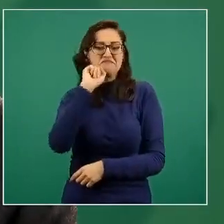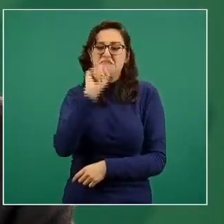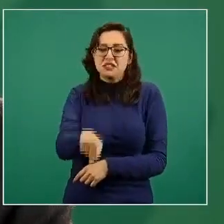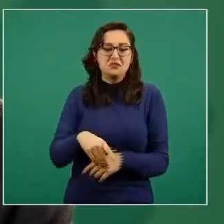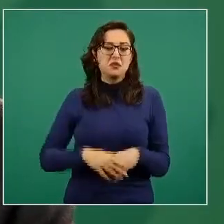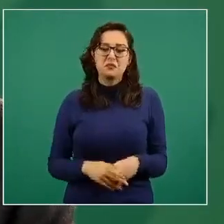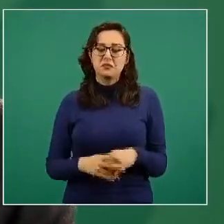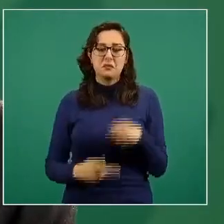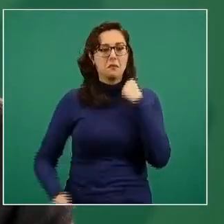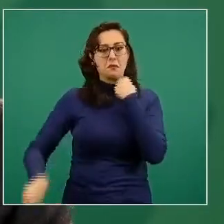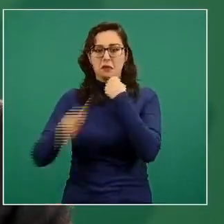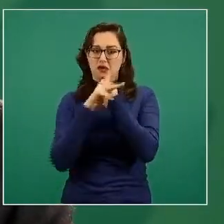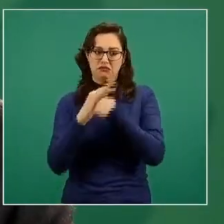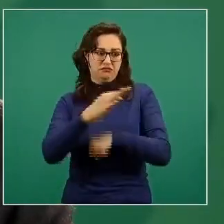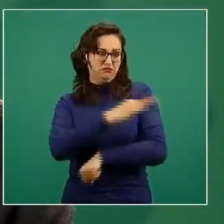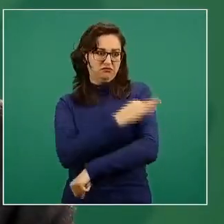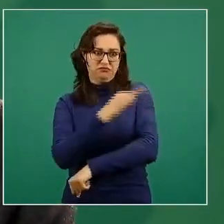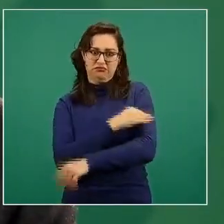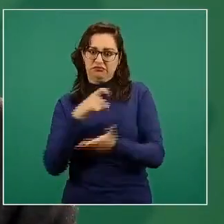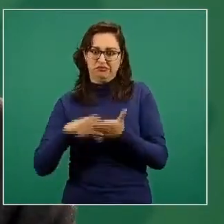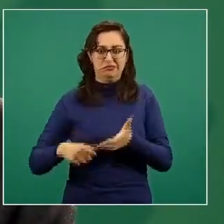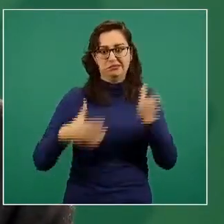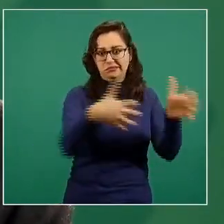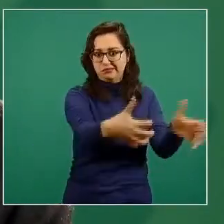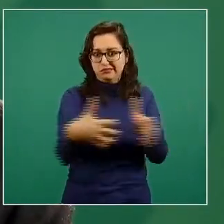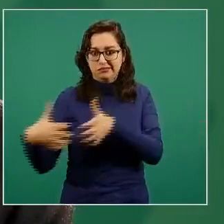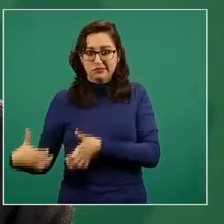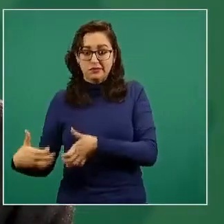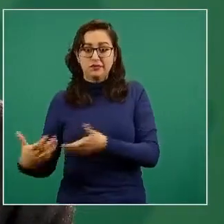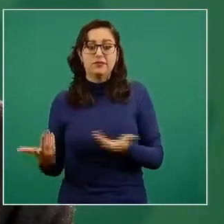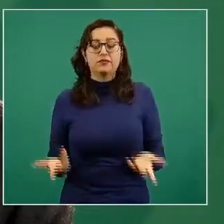los países adinerados tuvieron vacuna, los países de